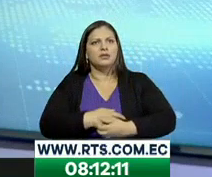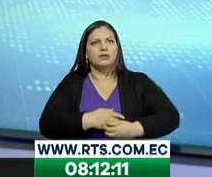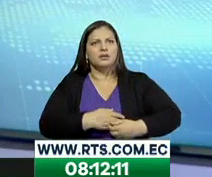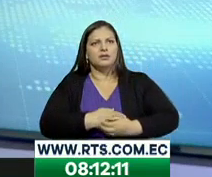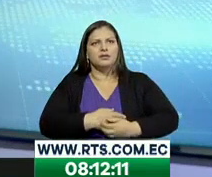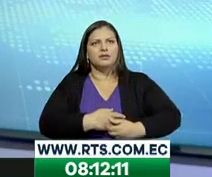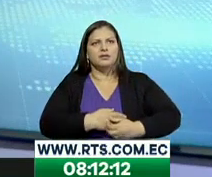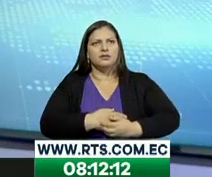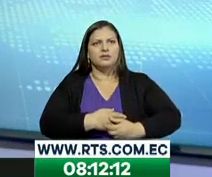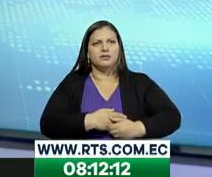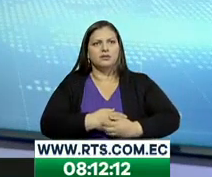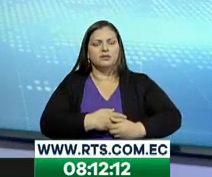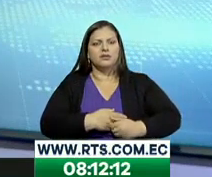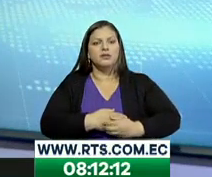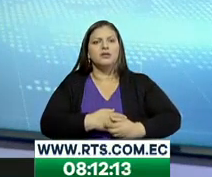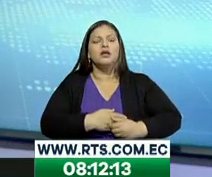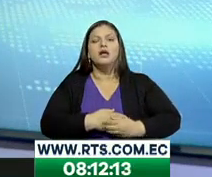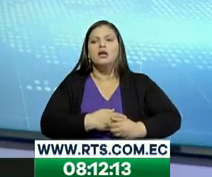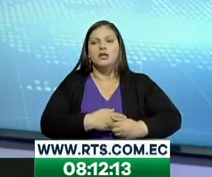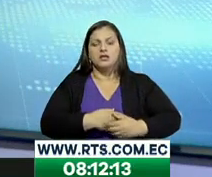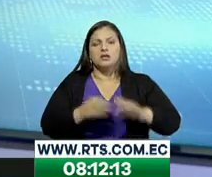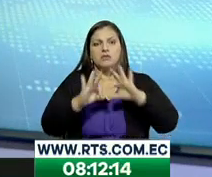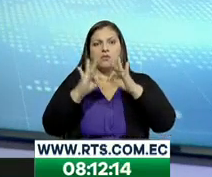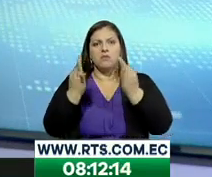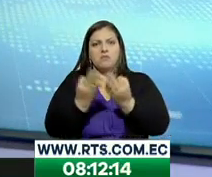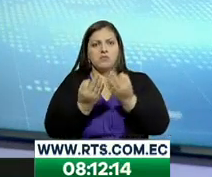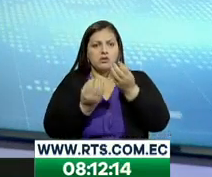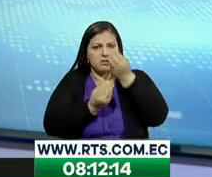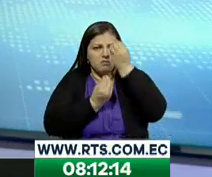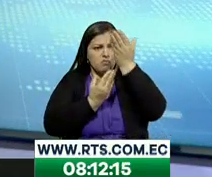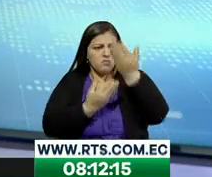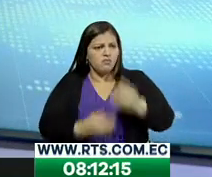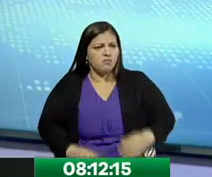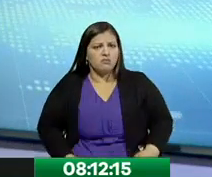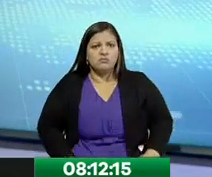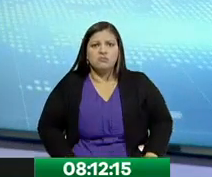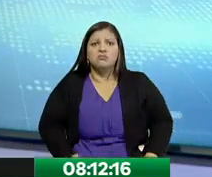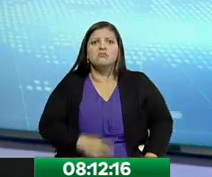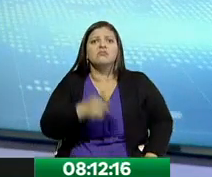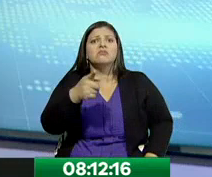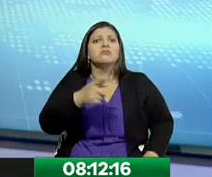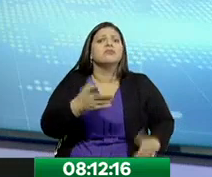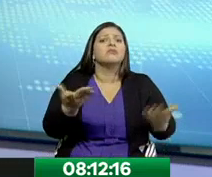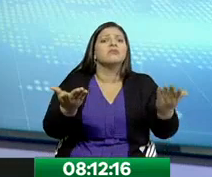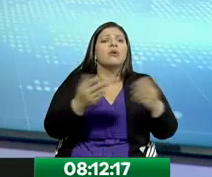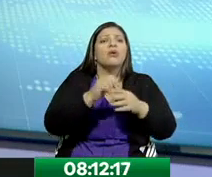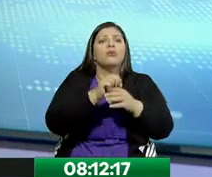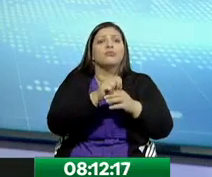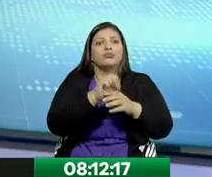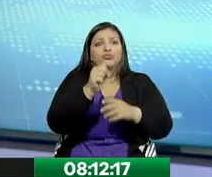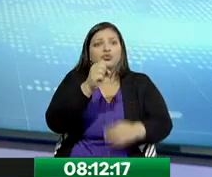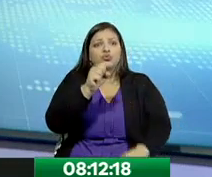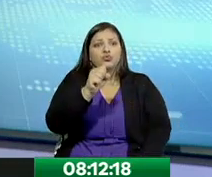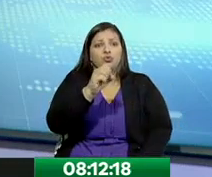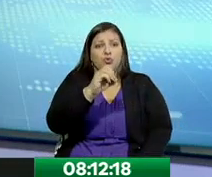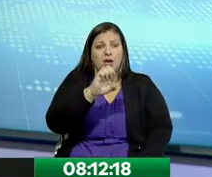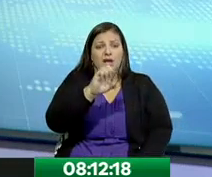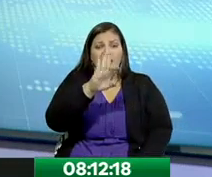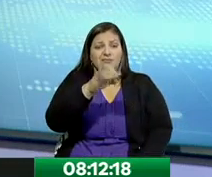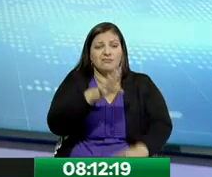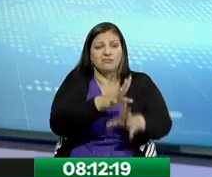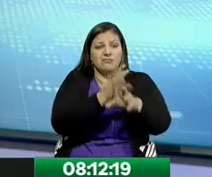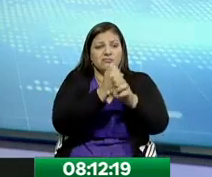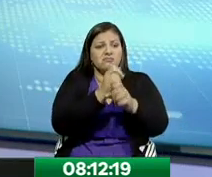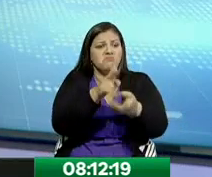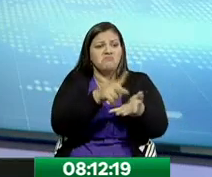No recuerdo. Un seguro, no recuerdo. SOAT. Ah, el SOAT, el famoso SOAT, exactamente, gracias señor productor. El famoso SOAT, porque no